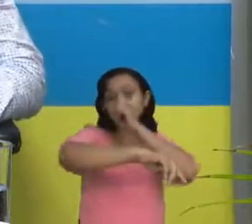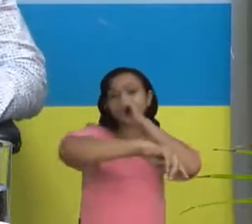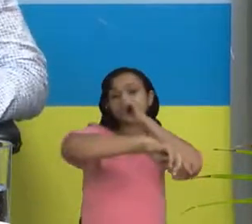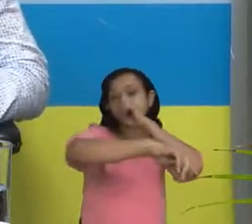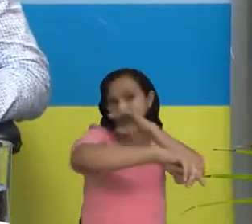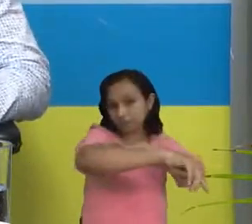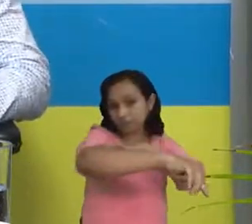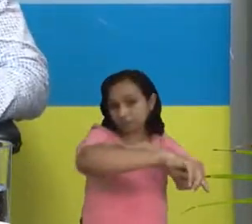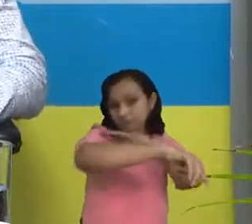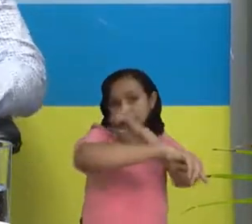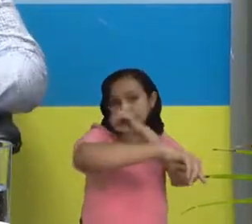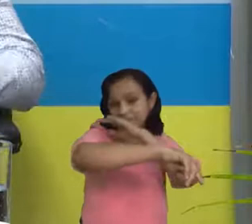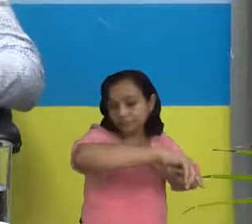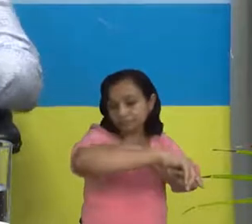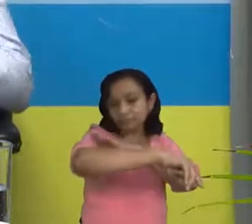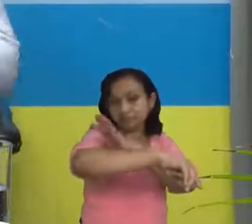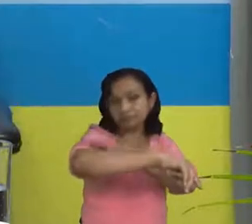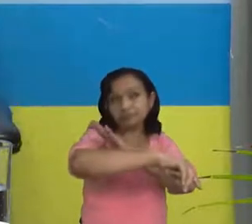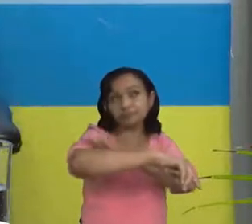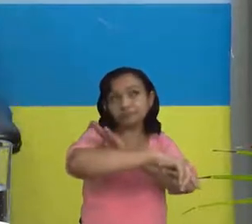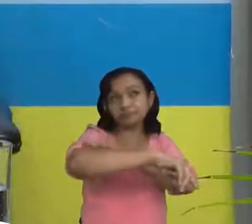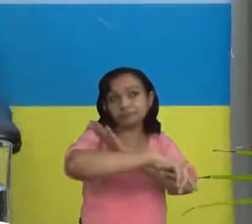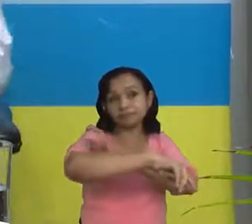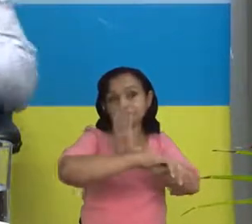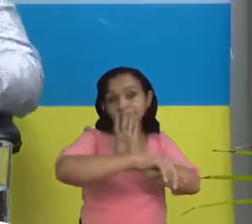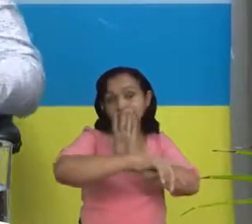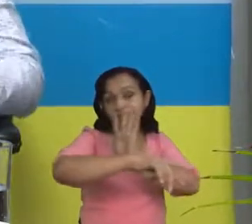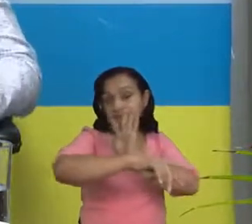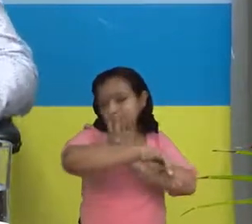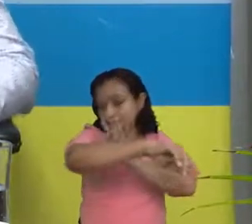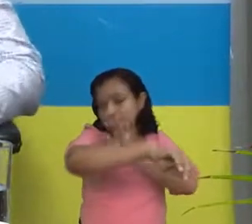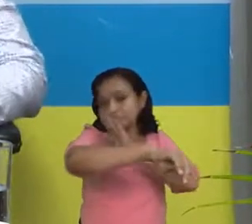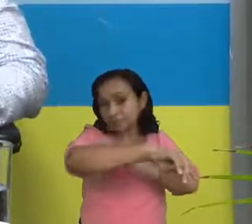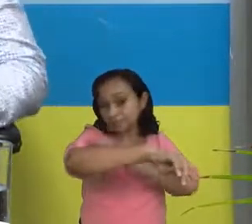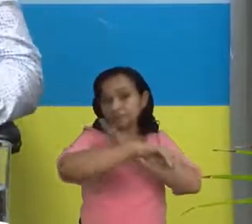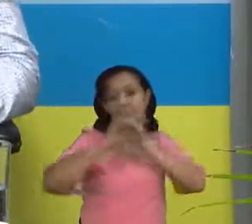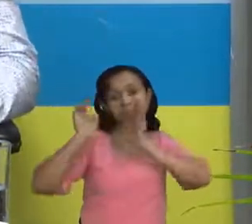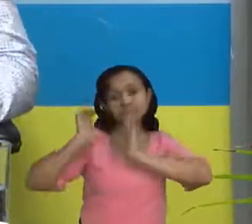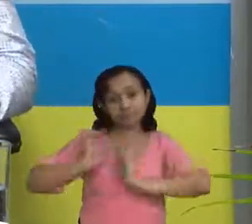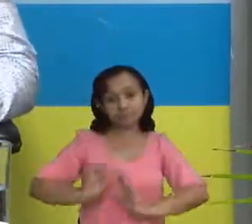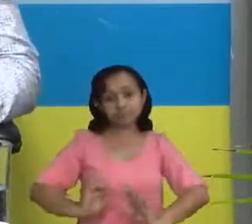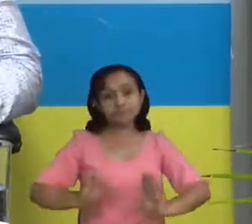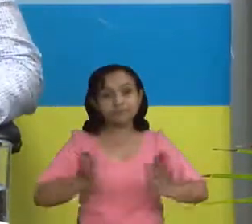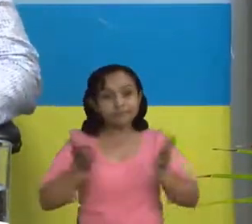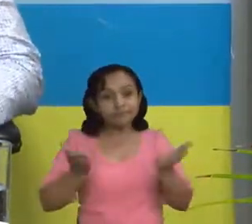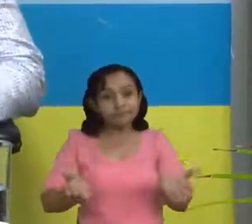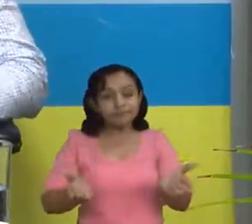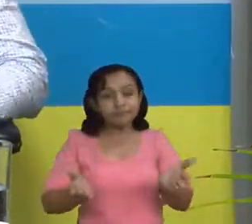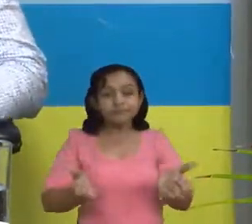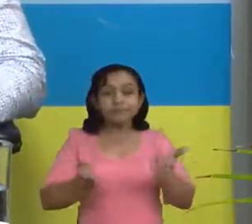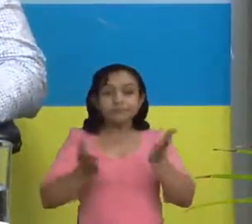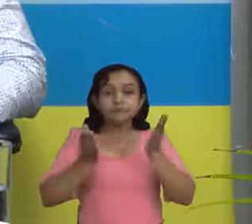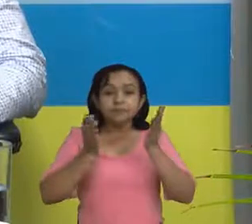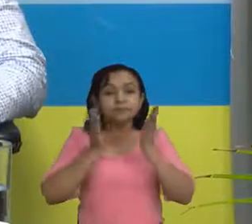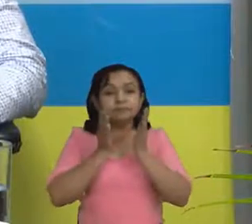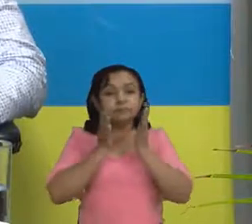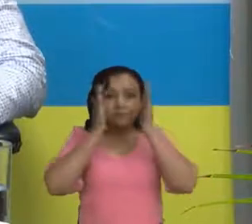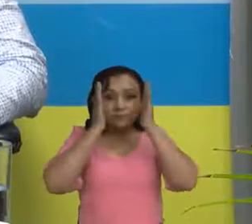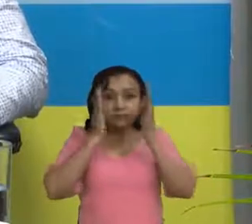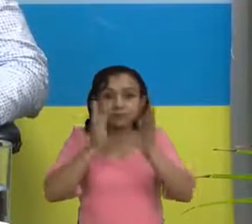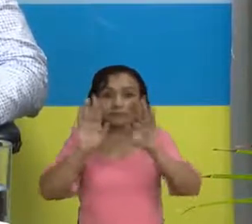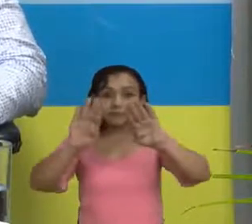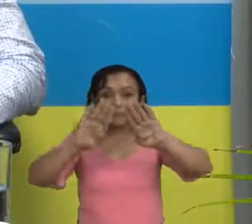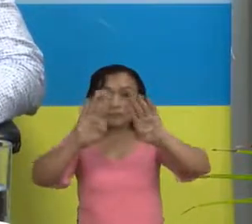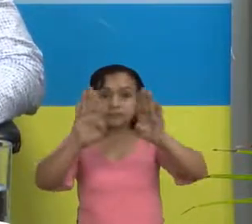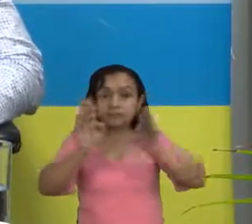saliva queden en este lado de la camisa o en este lado del cuerpo. Pendiente también, ella dijo que